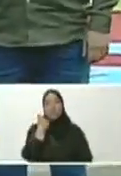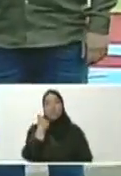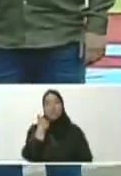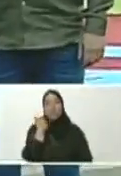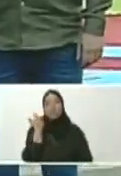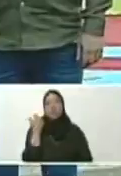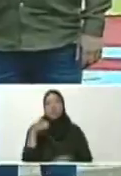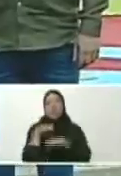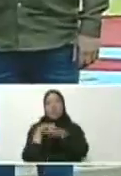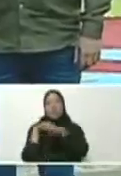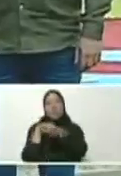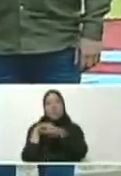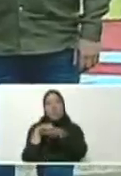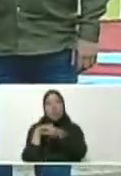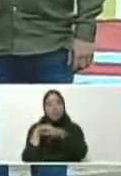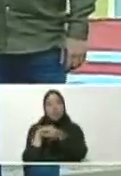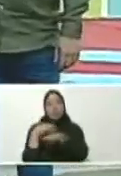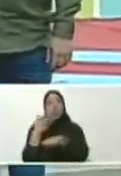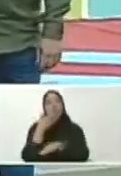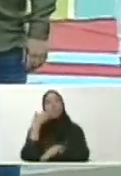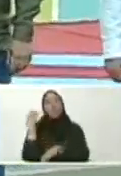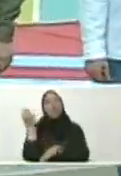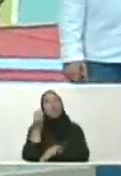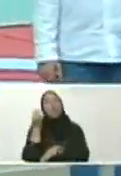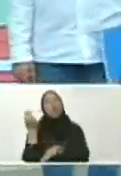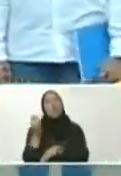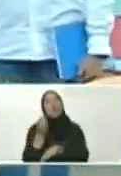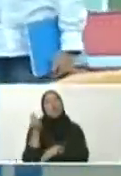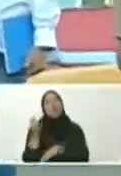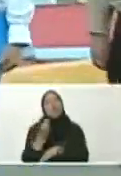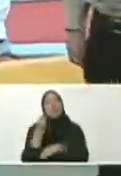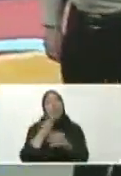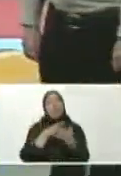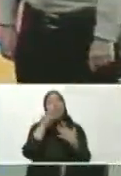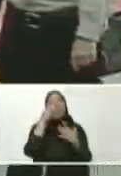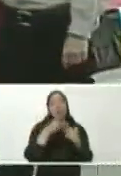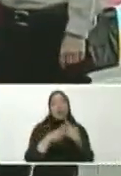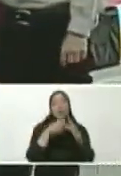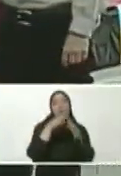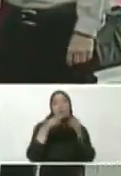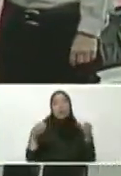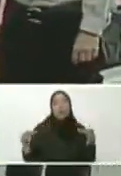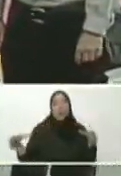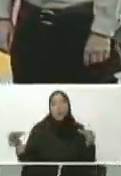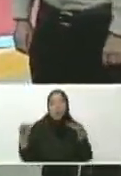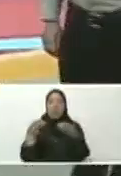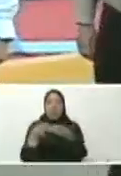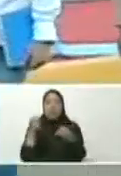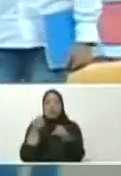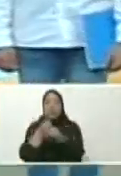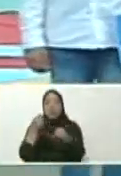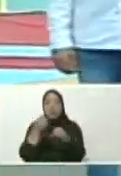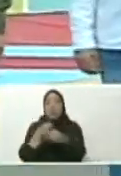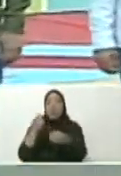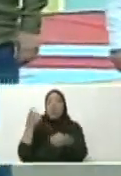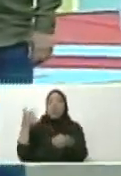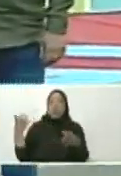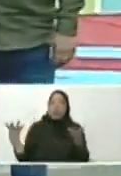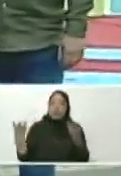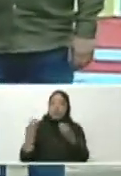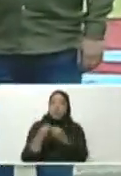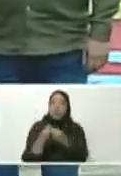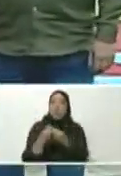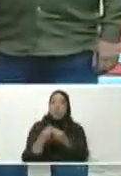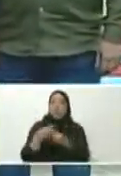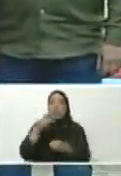el ministro de la Juventud, el ministro de Planificación, todo el equipo, trabajando en equipo. Nos